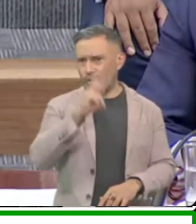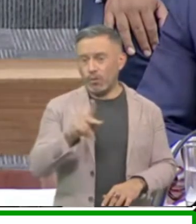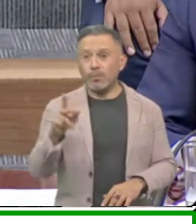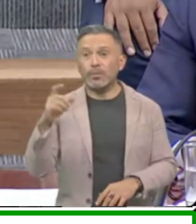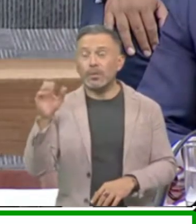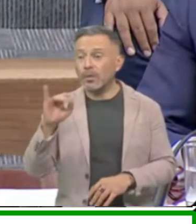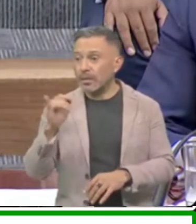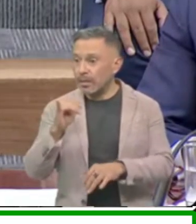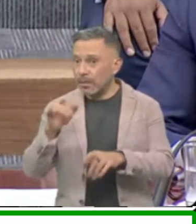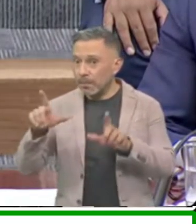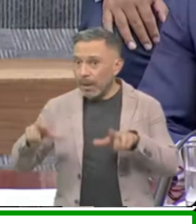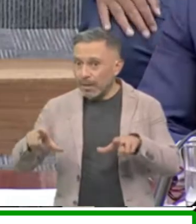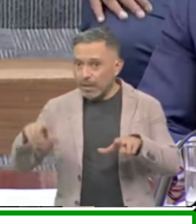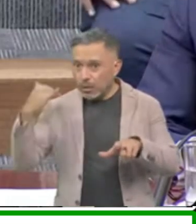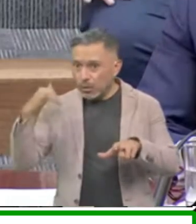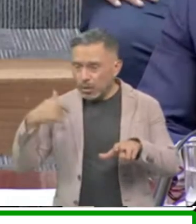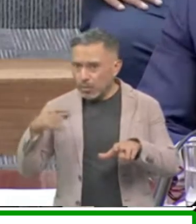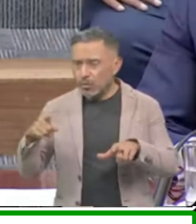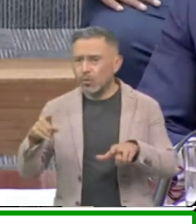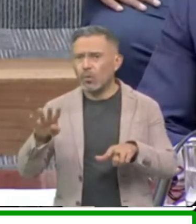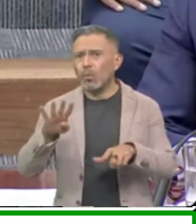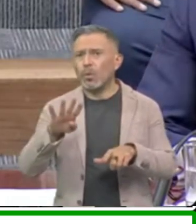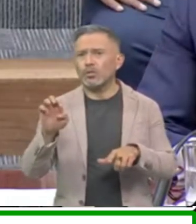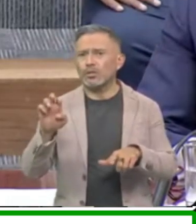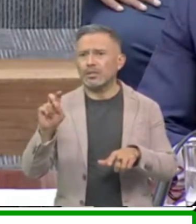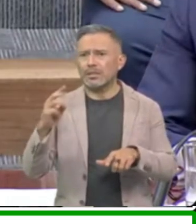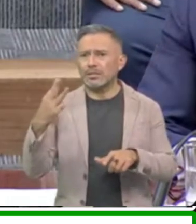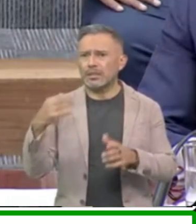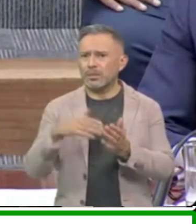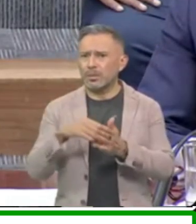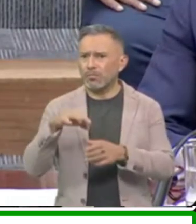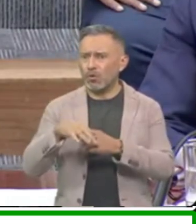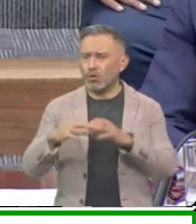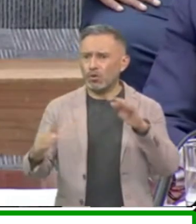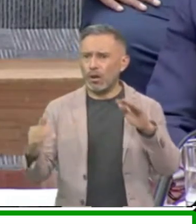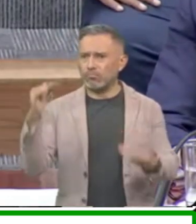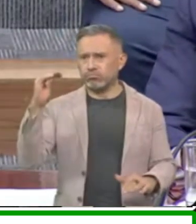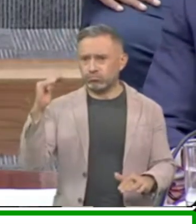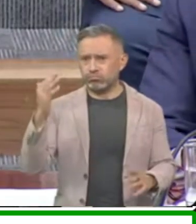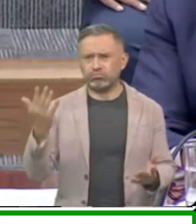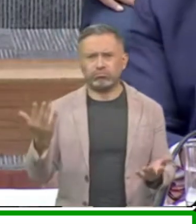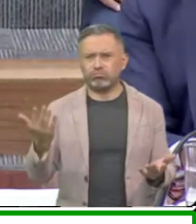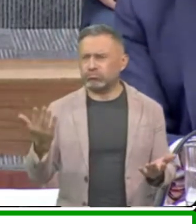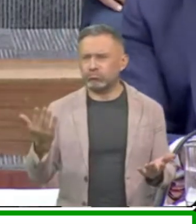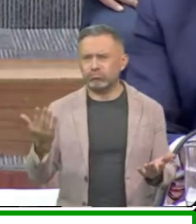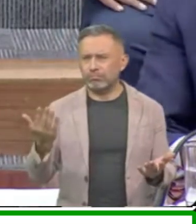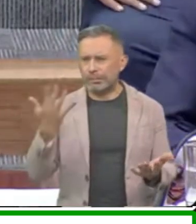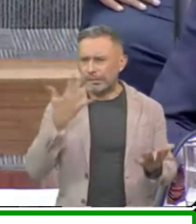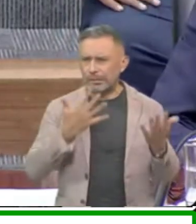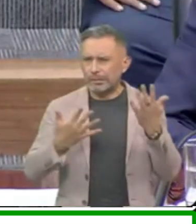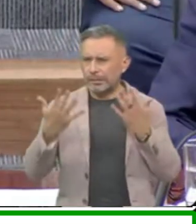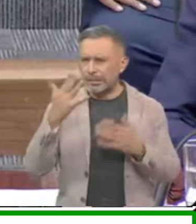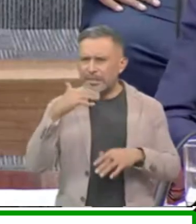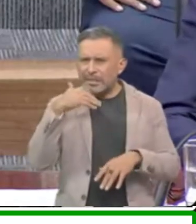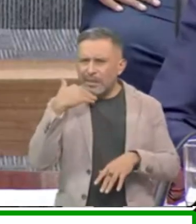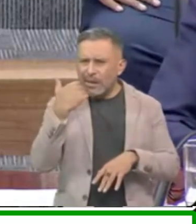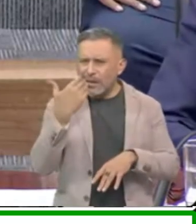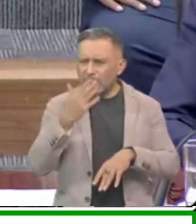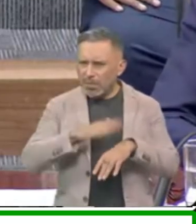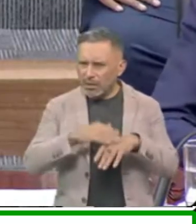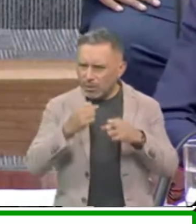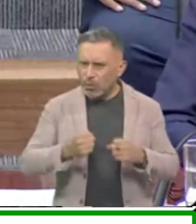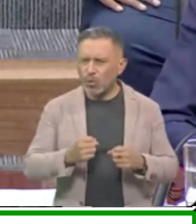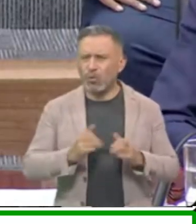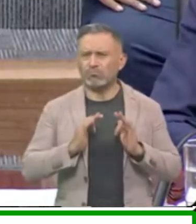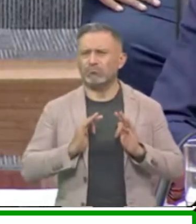la diferencia de información son 433,000 votos. Entonces, queremos certeza, queremos tener claridad justo